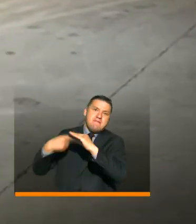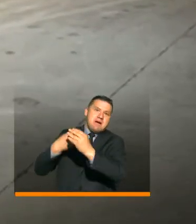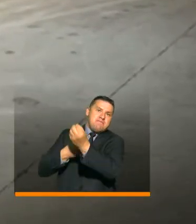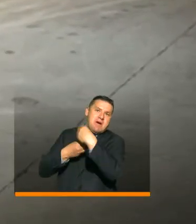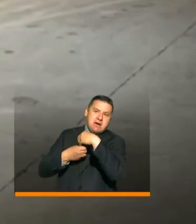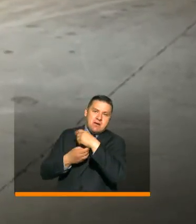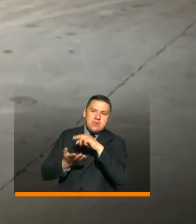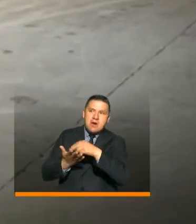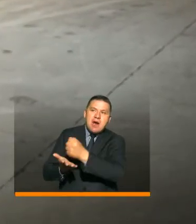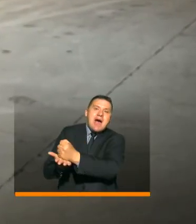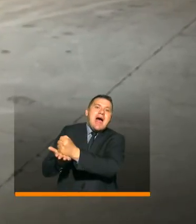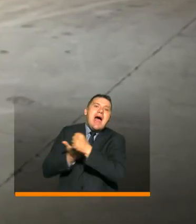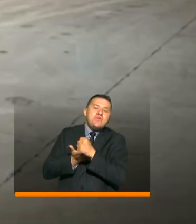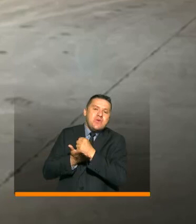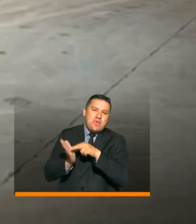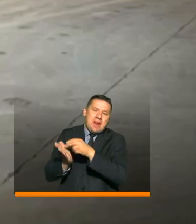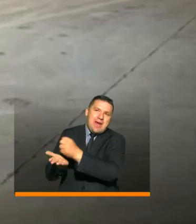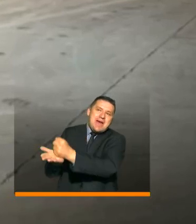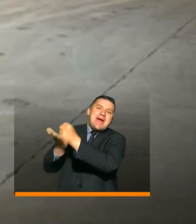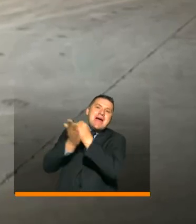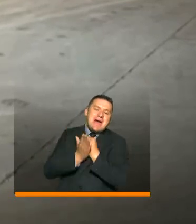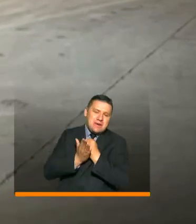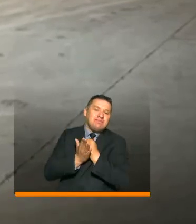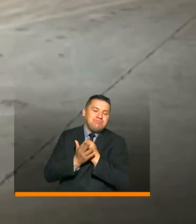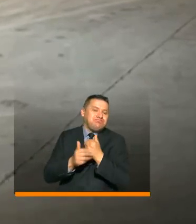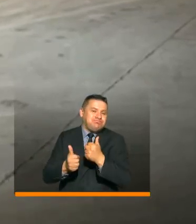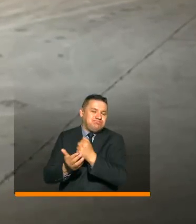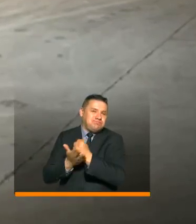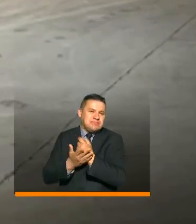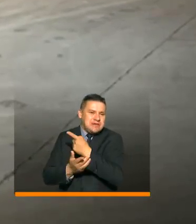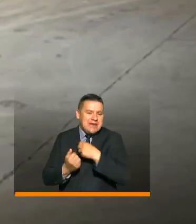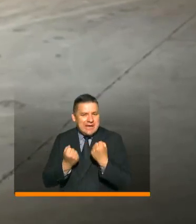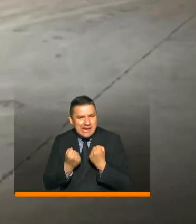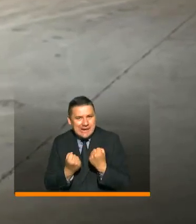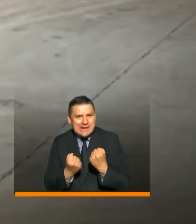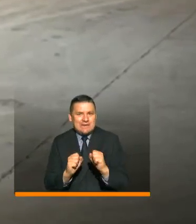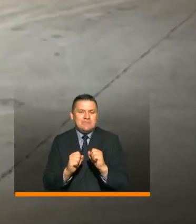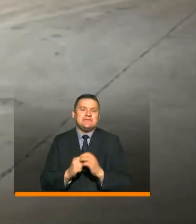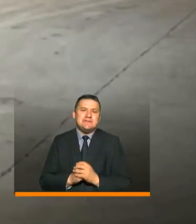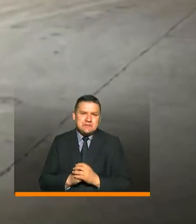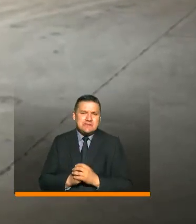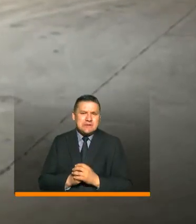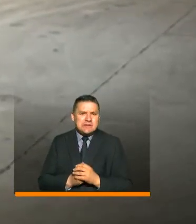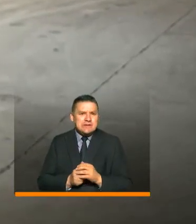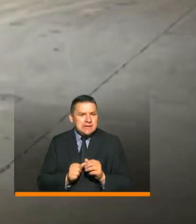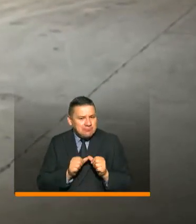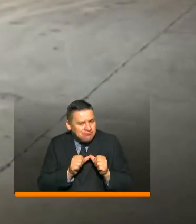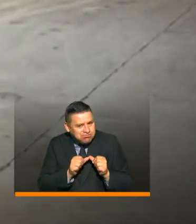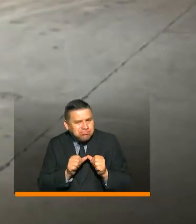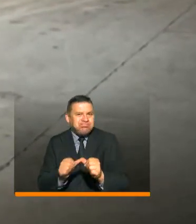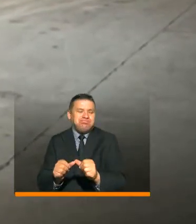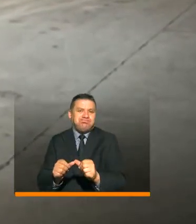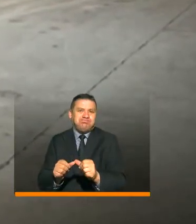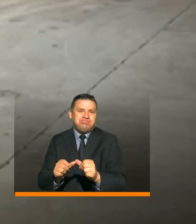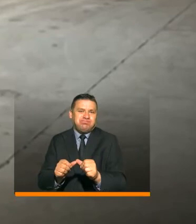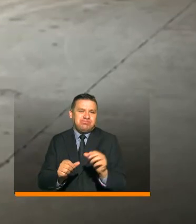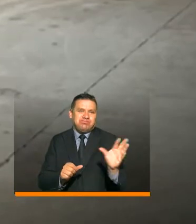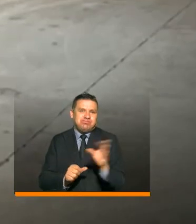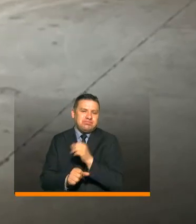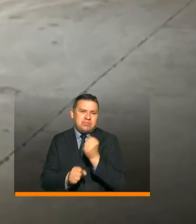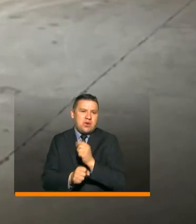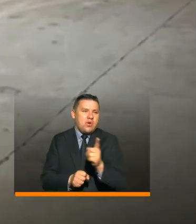ayuda solidaria y un esfuerzo para mantener a todos